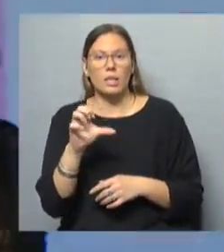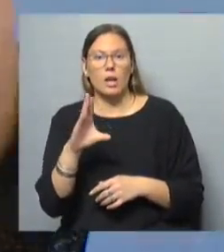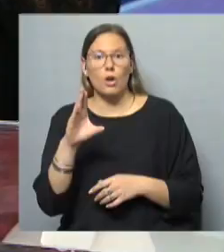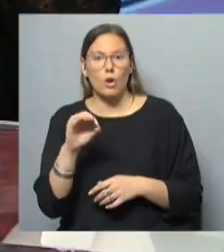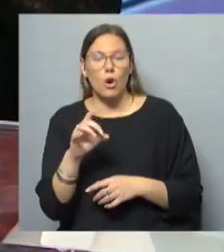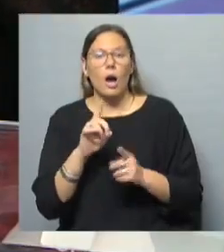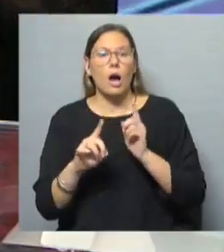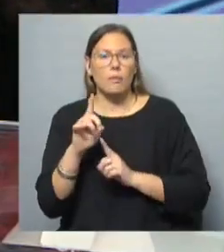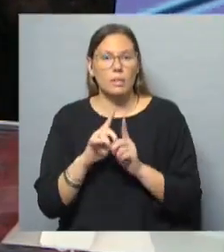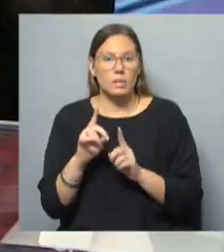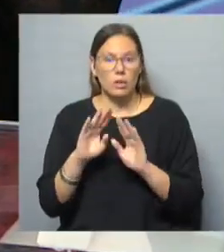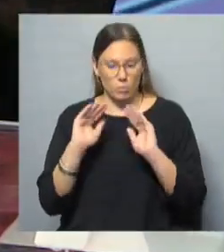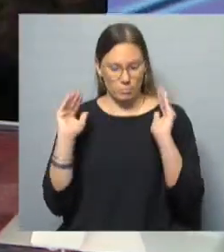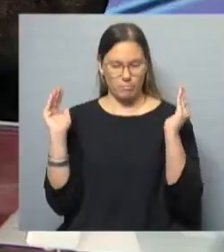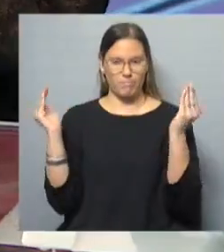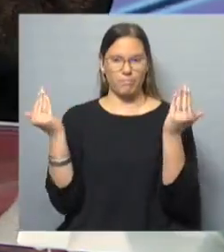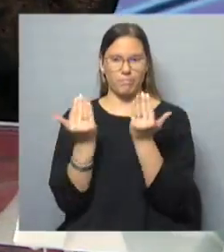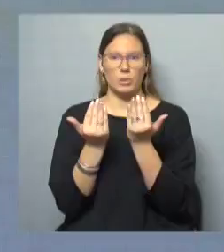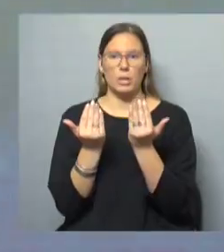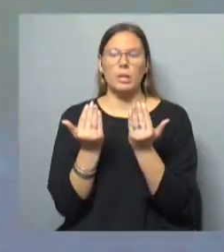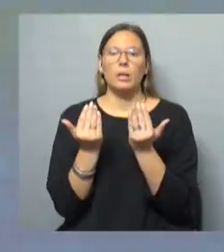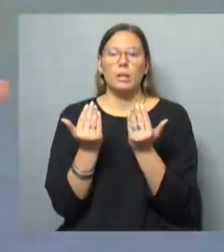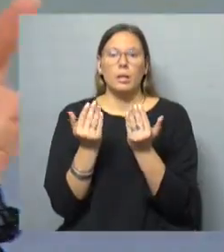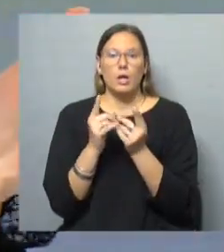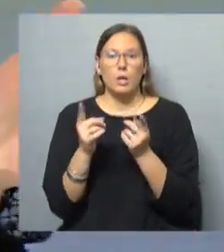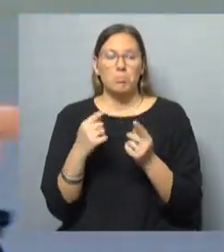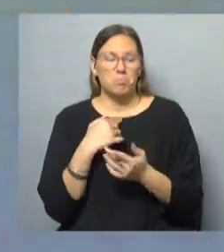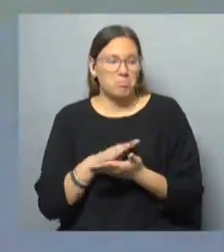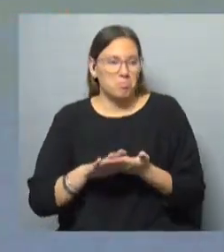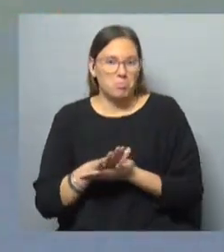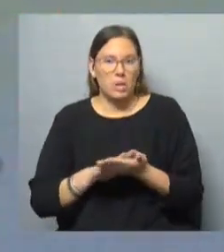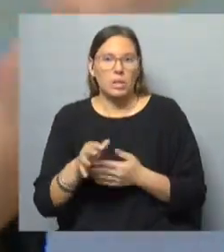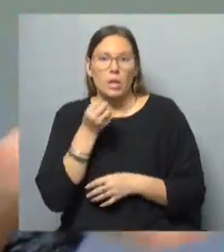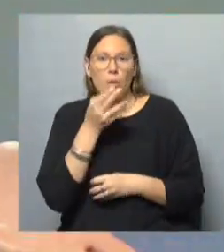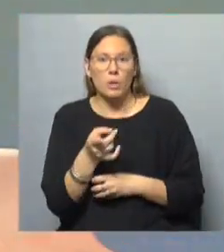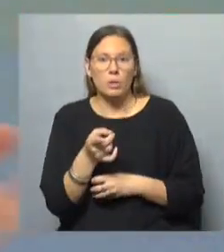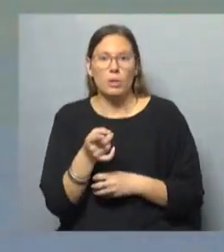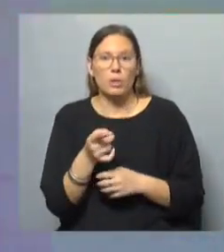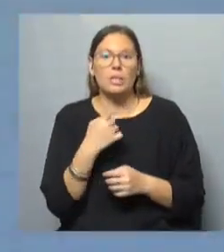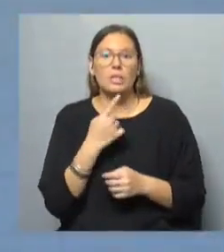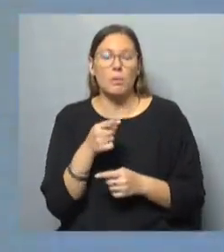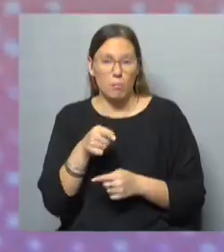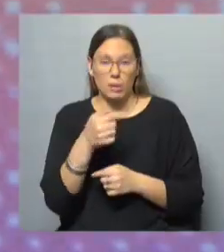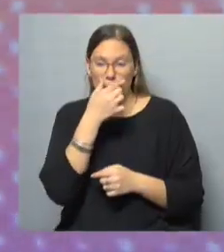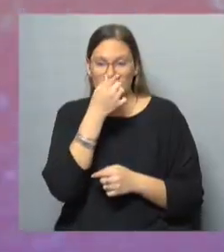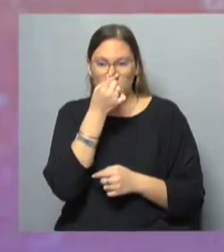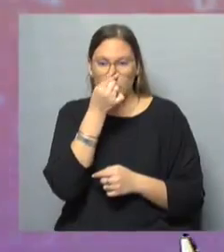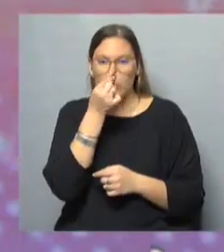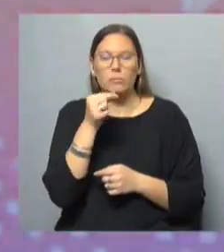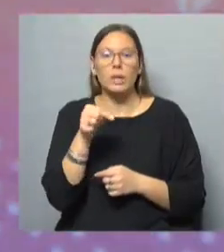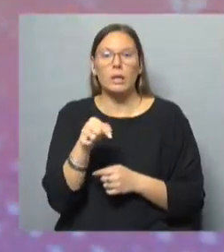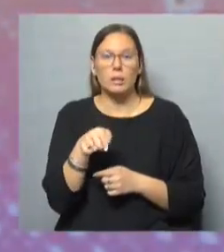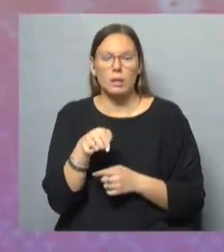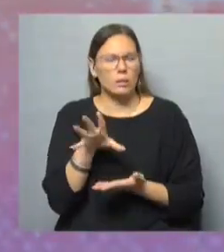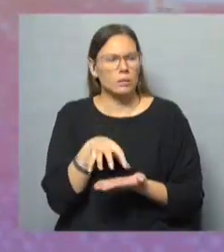que a veces que no, son como redondos. Que no estaban siendo utilizadas. Entonces está buenísimo para que se utilicen para estas cosas. Total. Este en particular